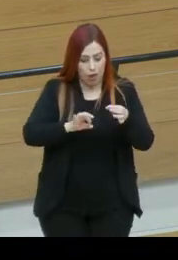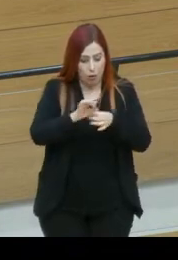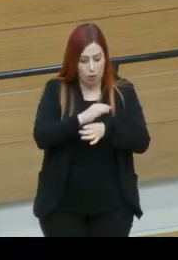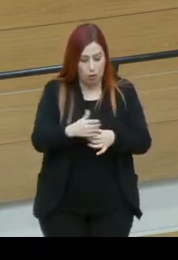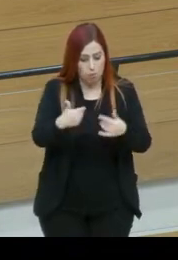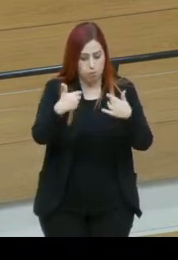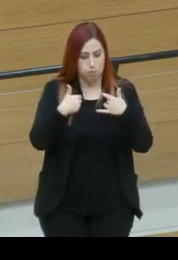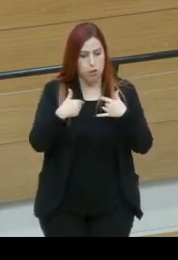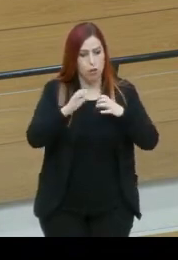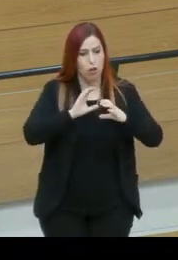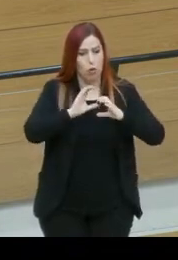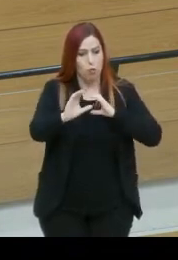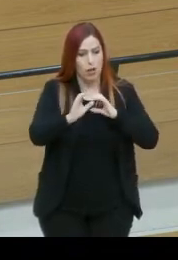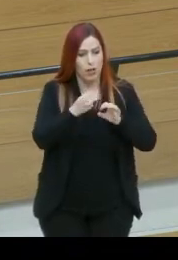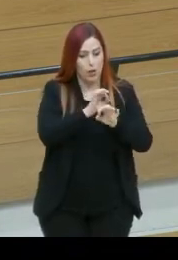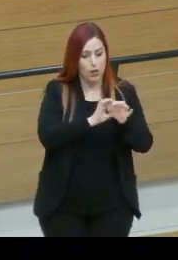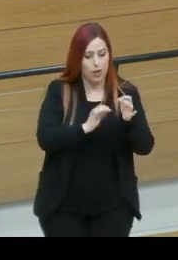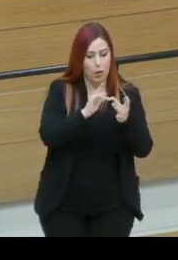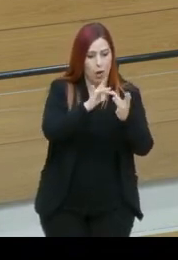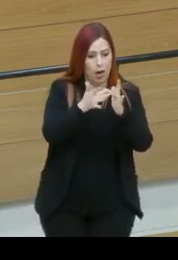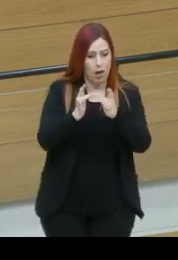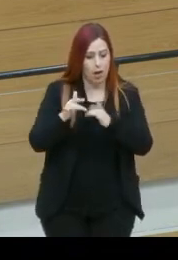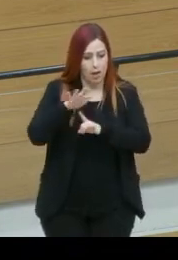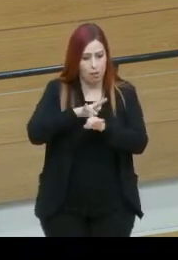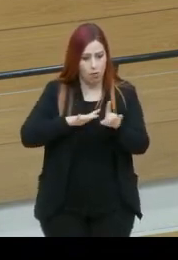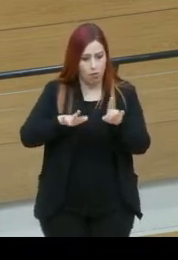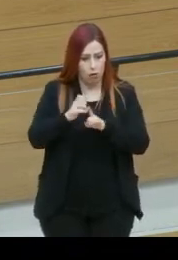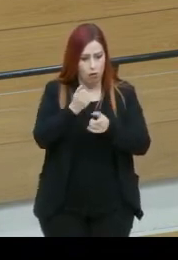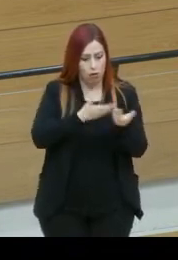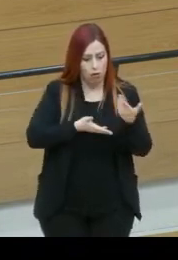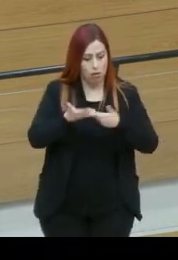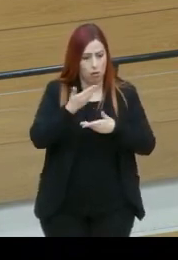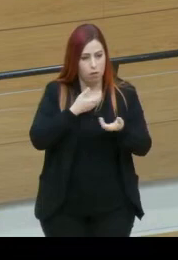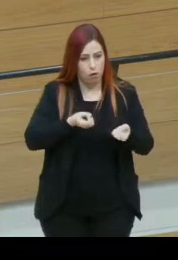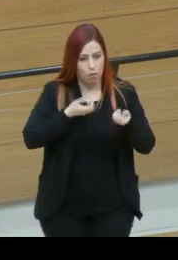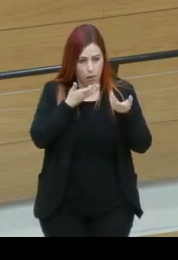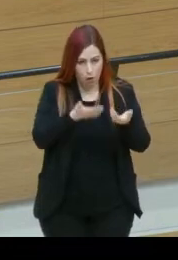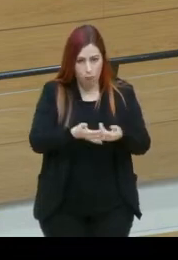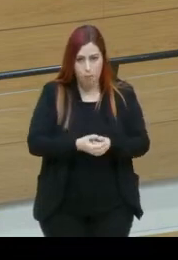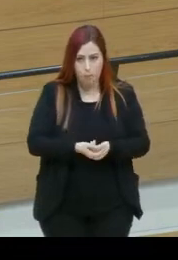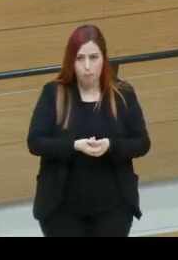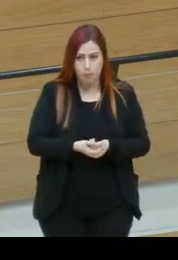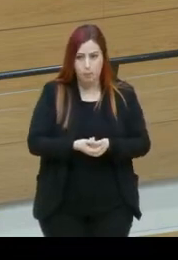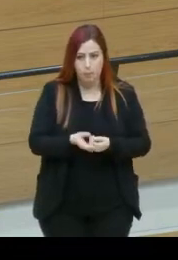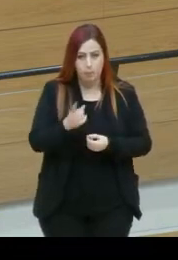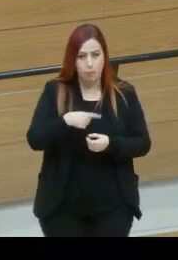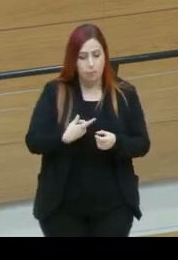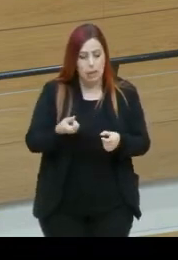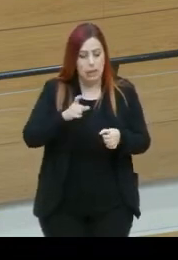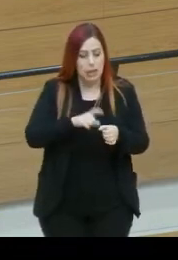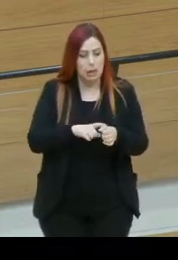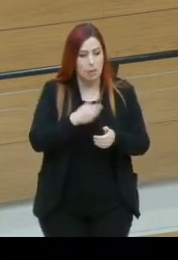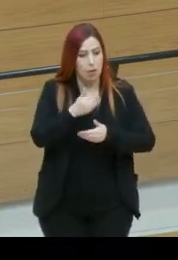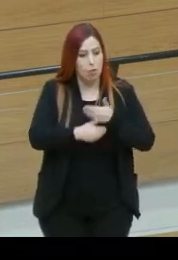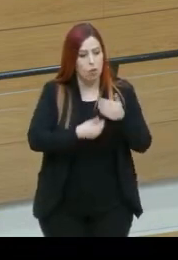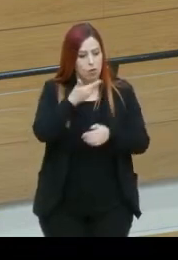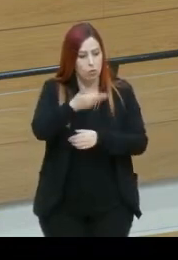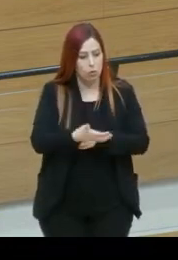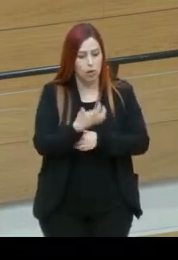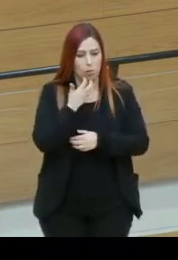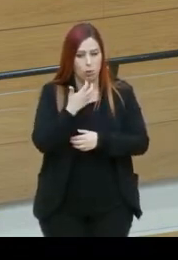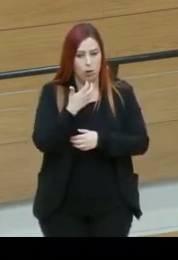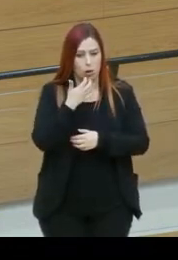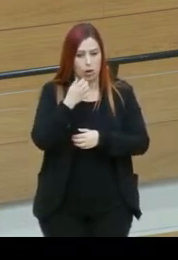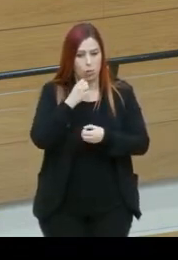comunicación entre estas células con su entorno, el intercambio de información, estando involucrados en procesos tan importantes como